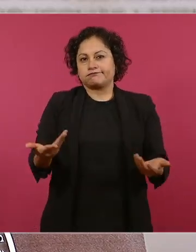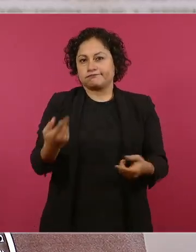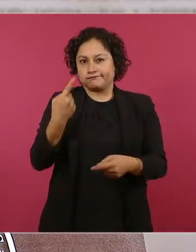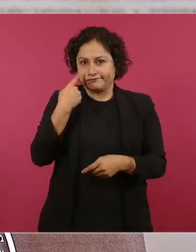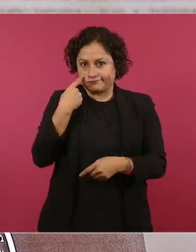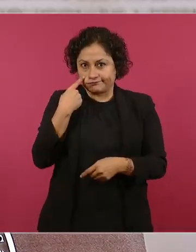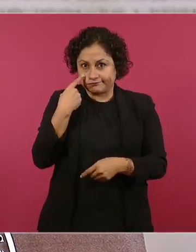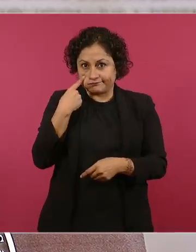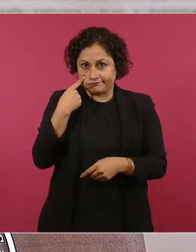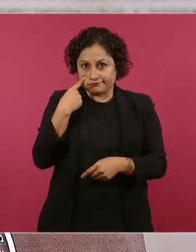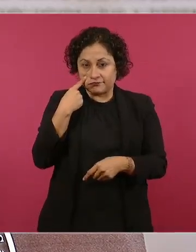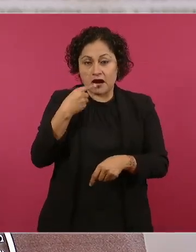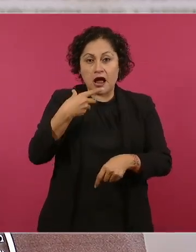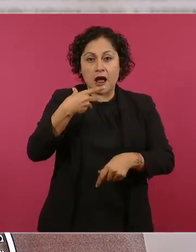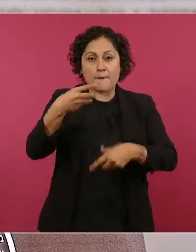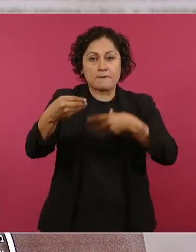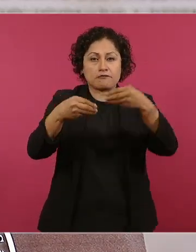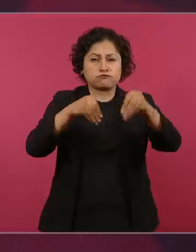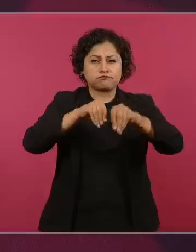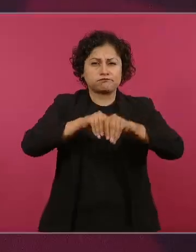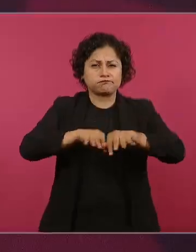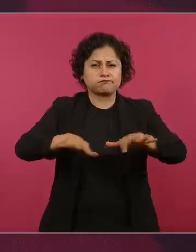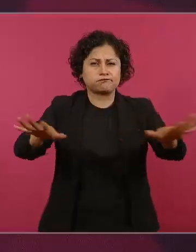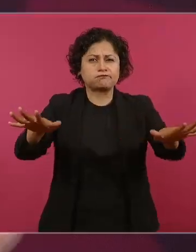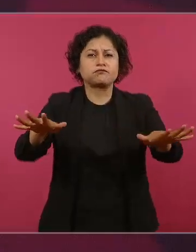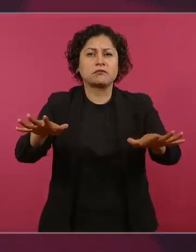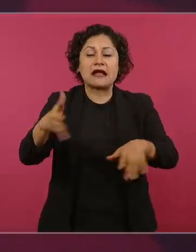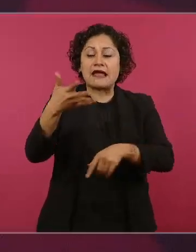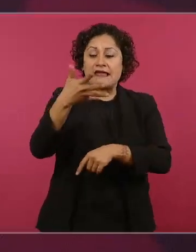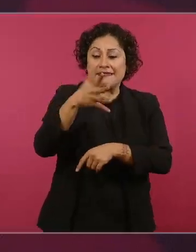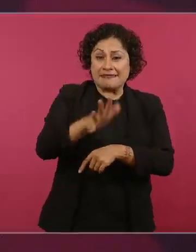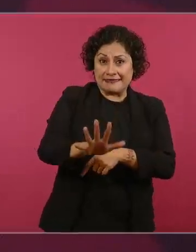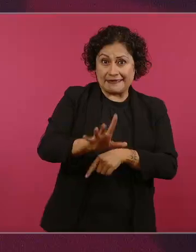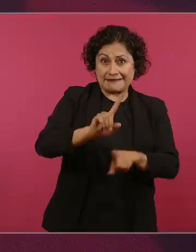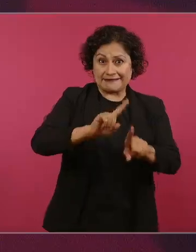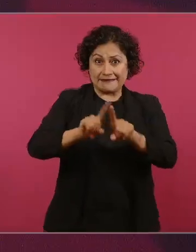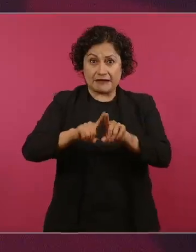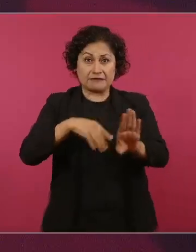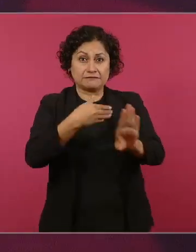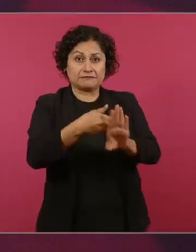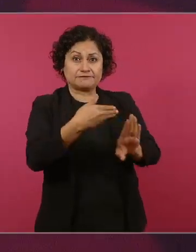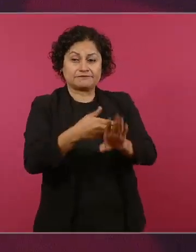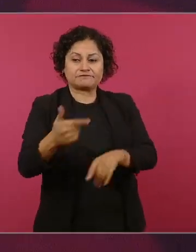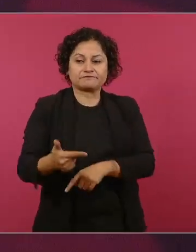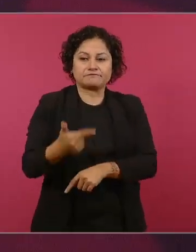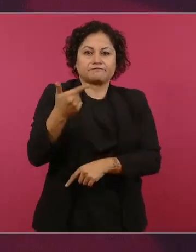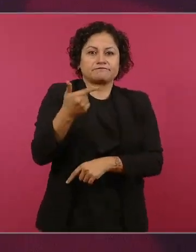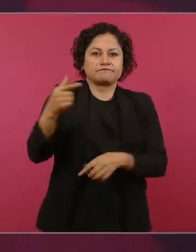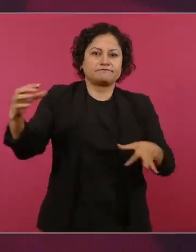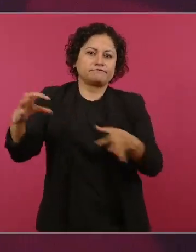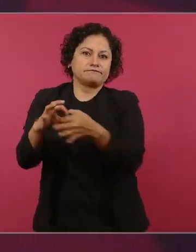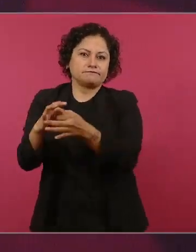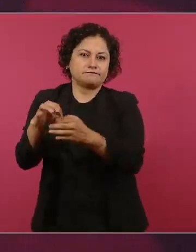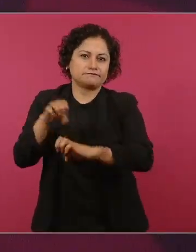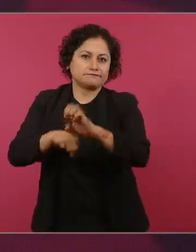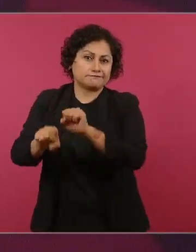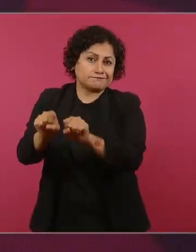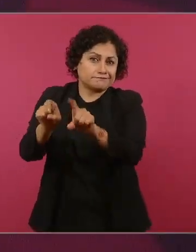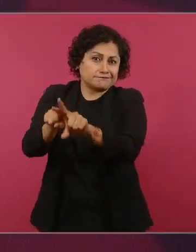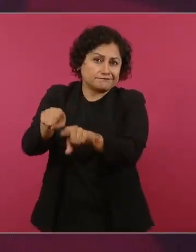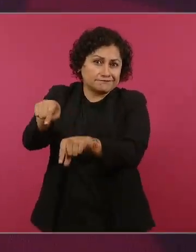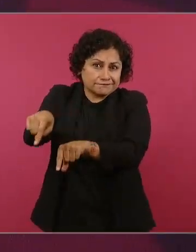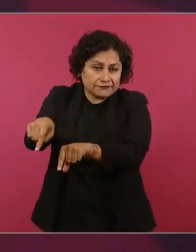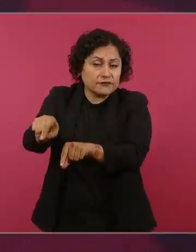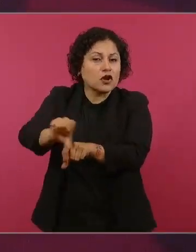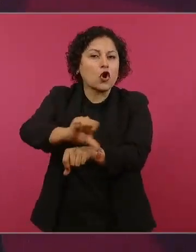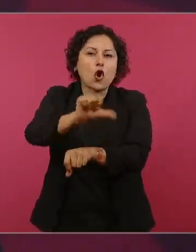que criticaron la propuesta de pensiones del presidente al Poder Legislativo. Estas 7 de 10 cuentas atacan al presidente